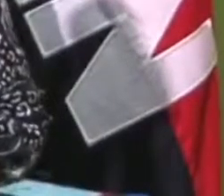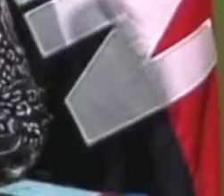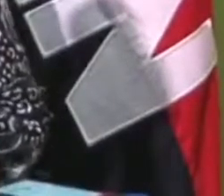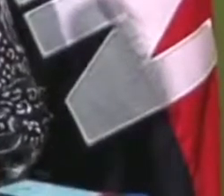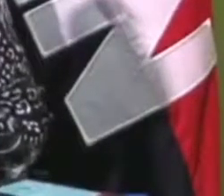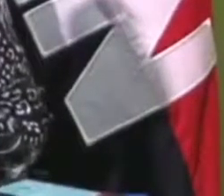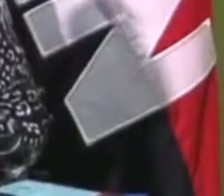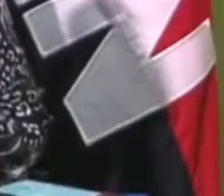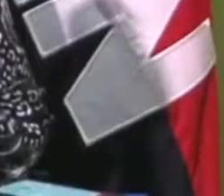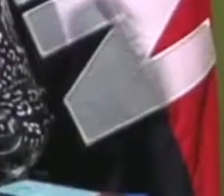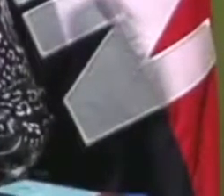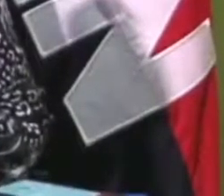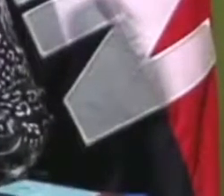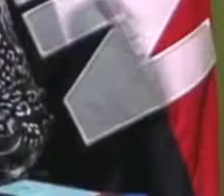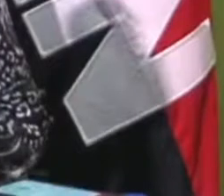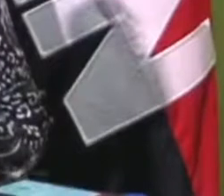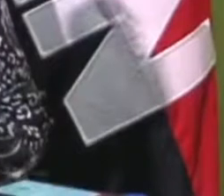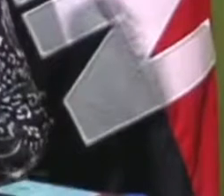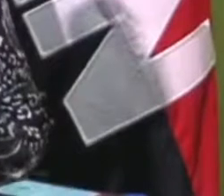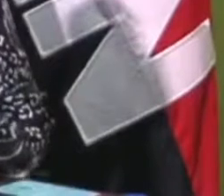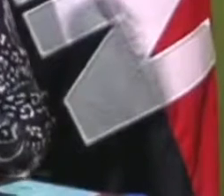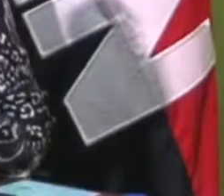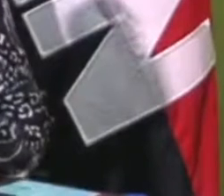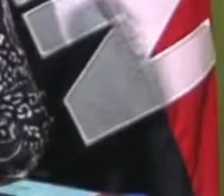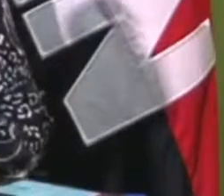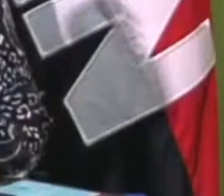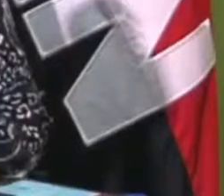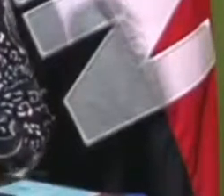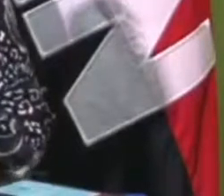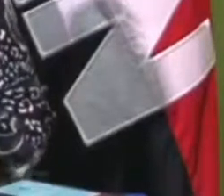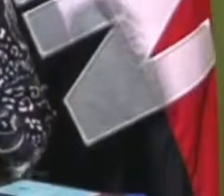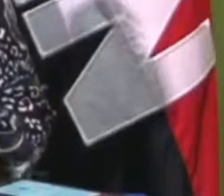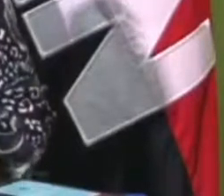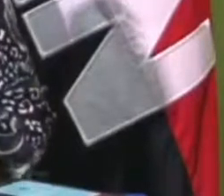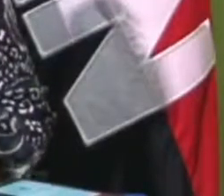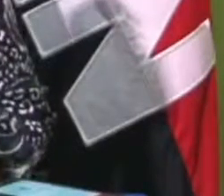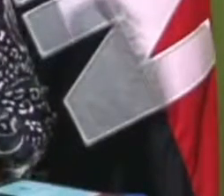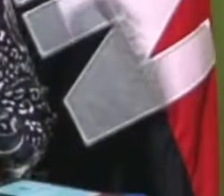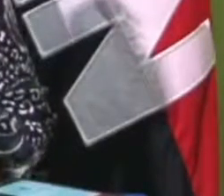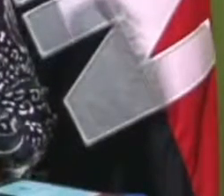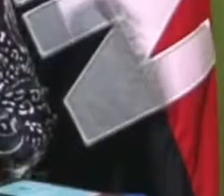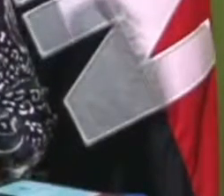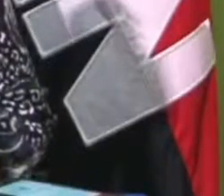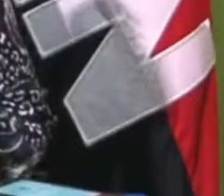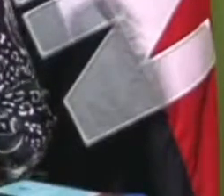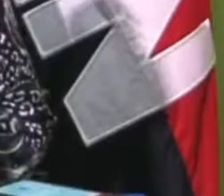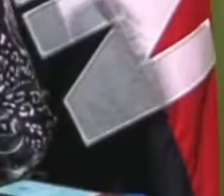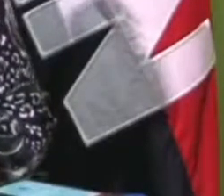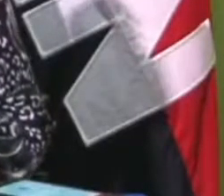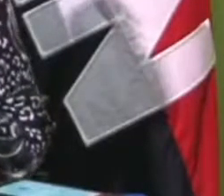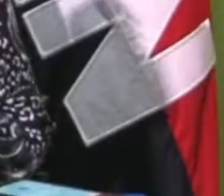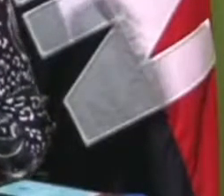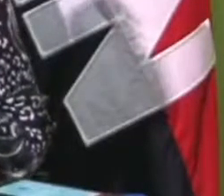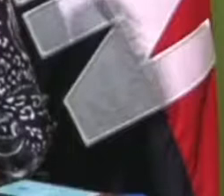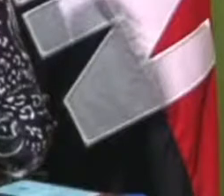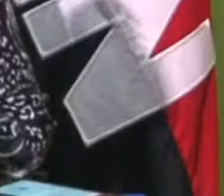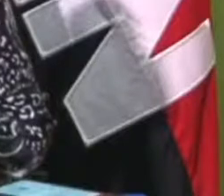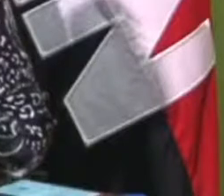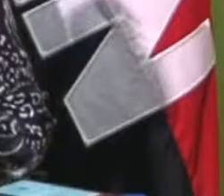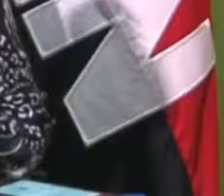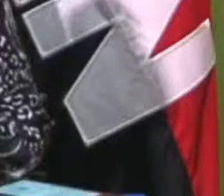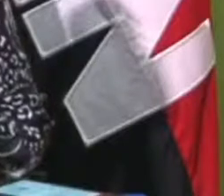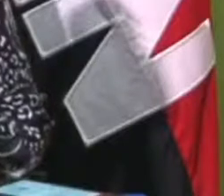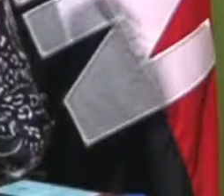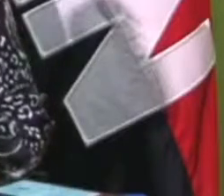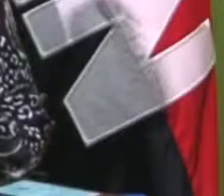82.365 con 2.803 fallecidos por esta causa. Tenemos en China